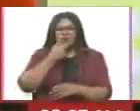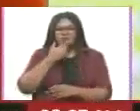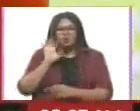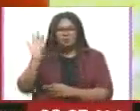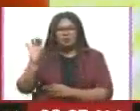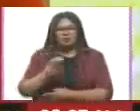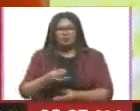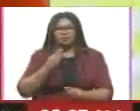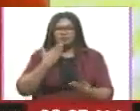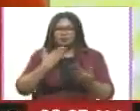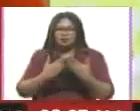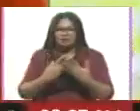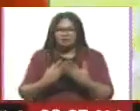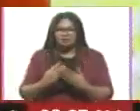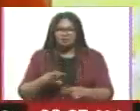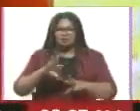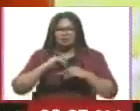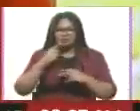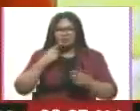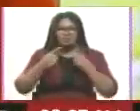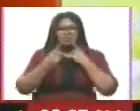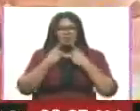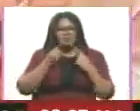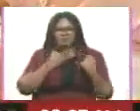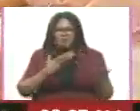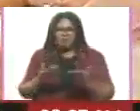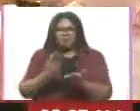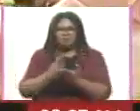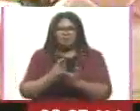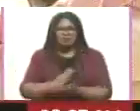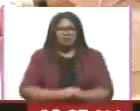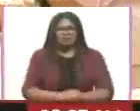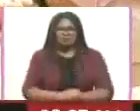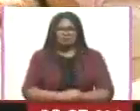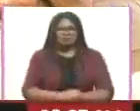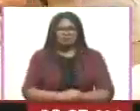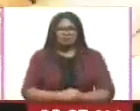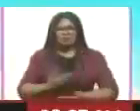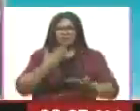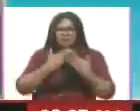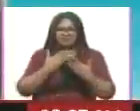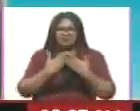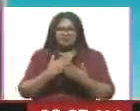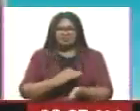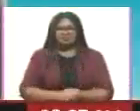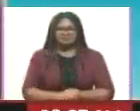país. Muchísimas gracias por aceptar nuestra entrevista y bienvenida siempre al programa. Gracias. Gracias a ustedes.